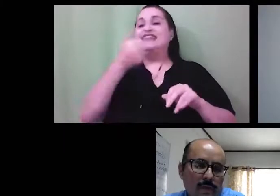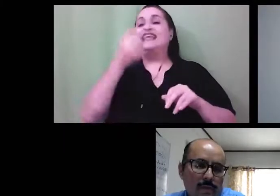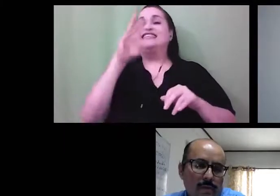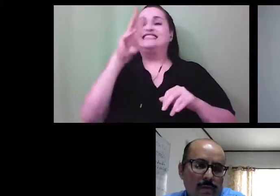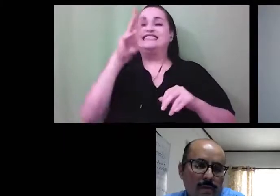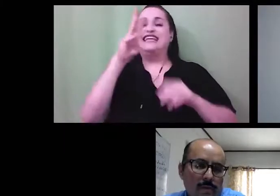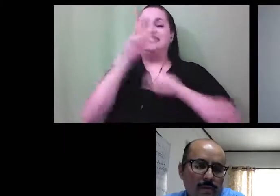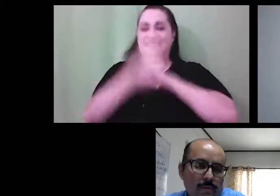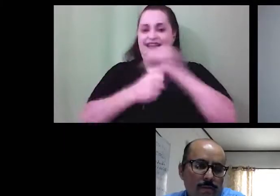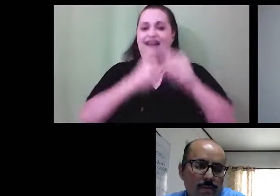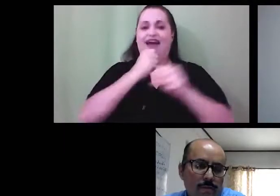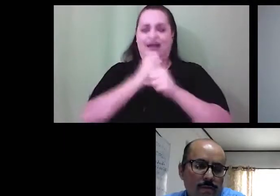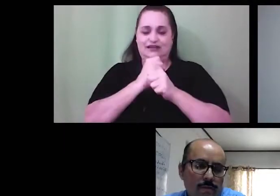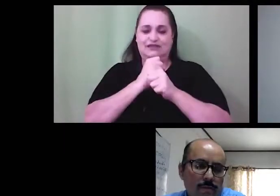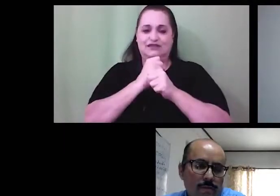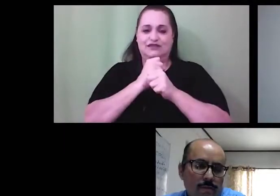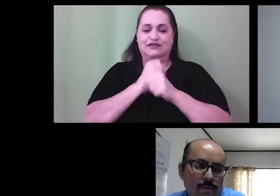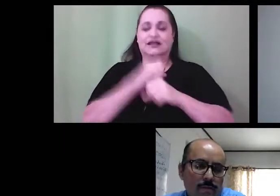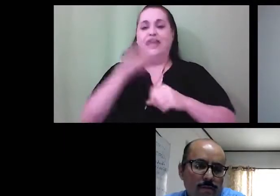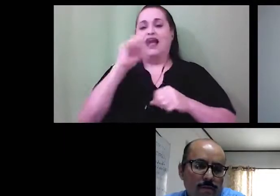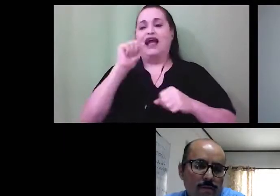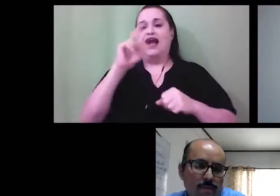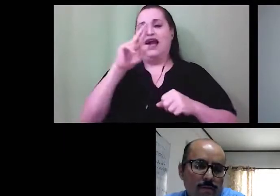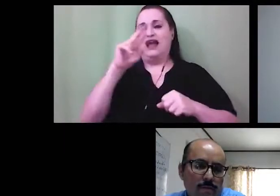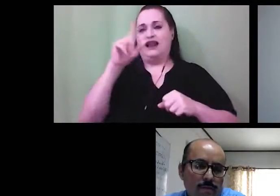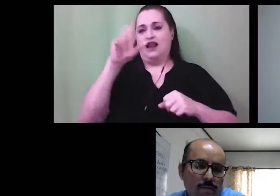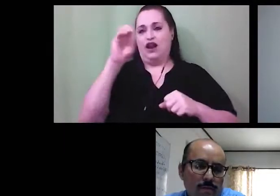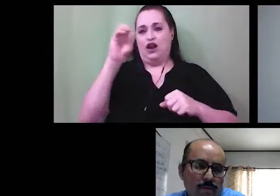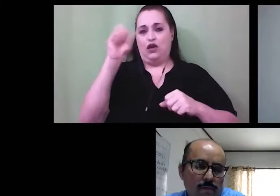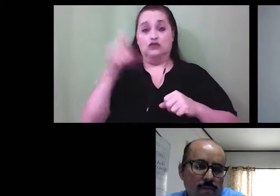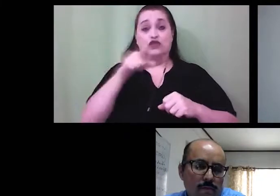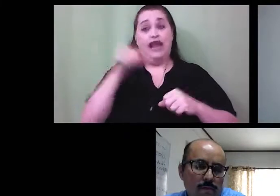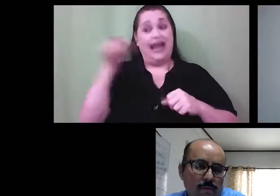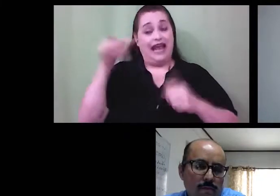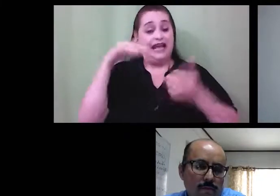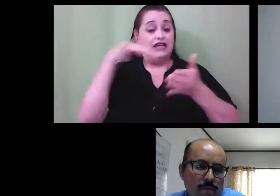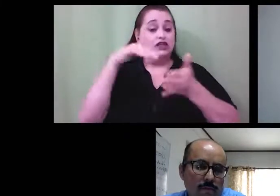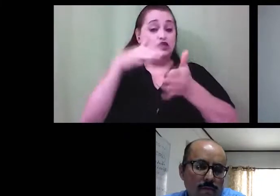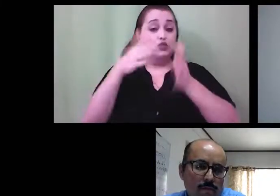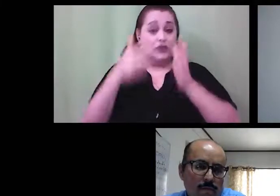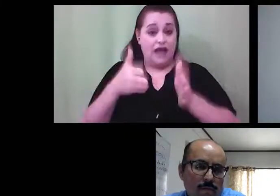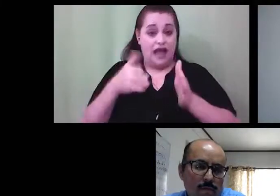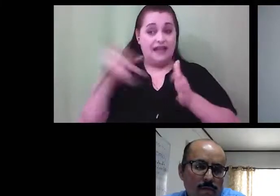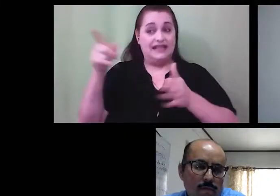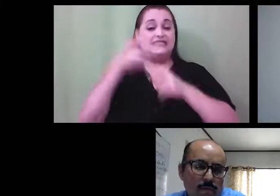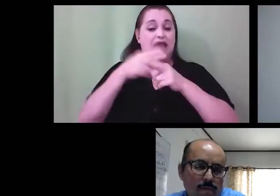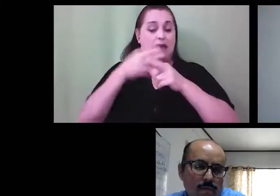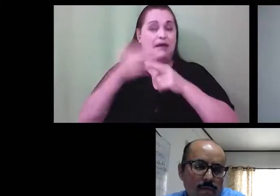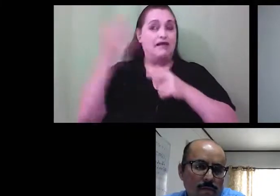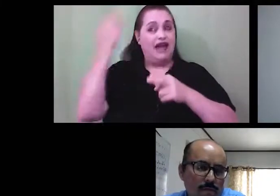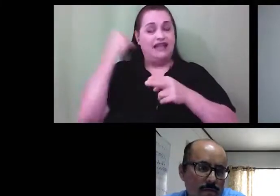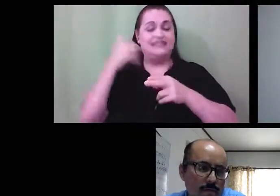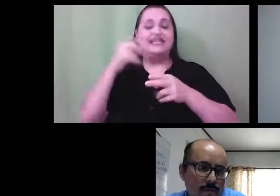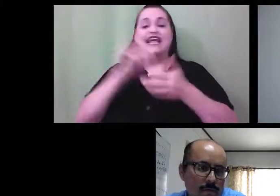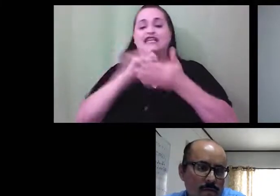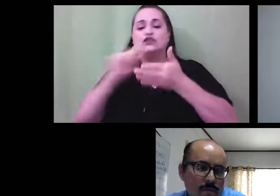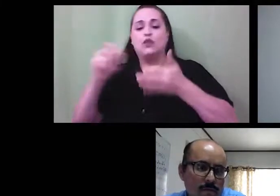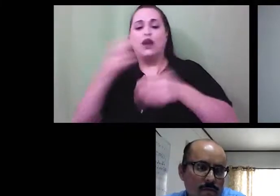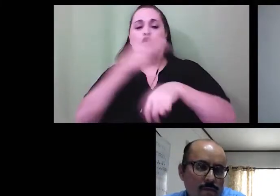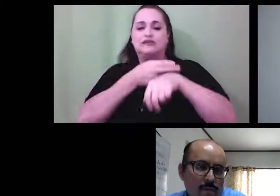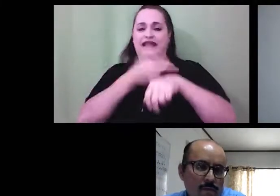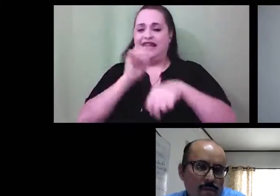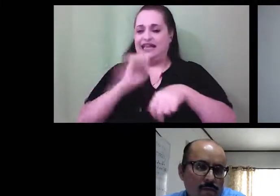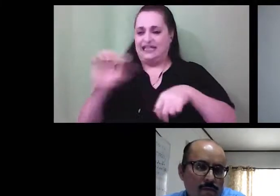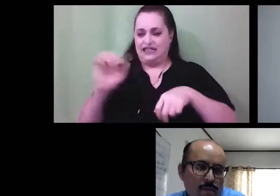16 años. Carlos fue alumno del entonces, se llamaba Escuela del Hospital de Niños. Ahí fuimos